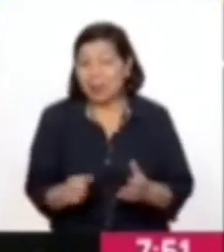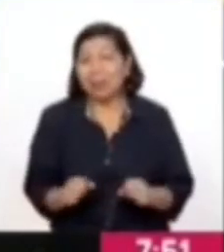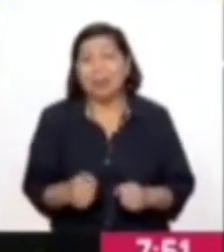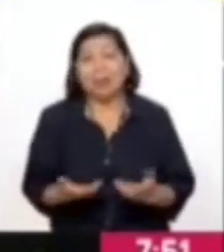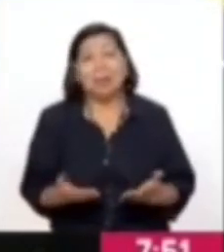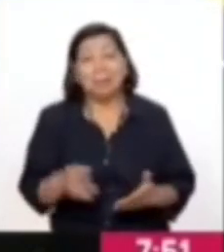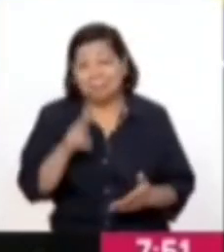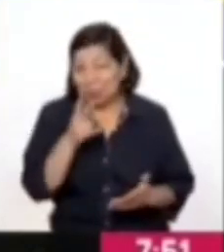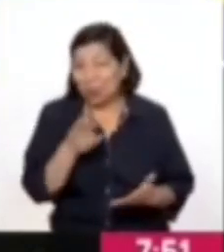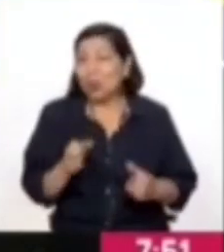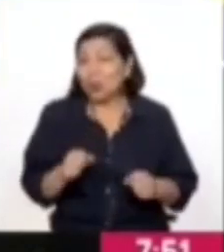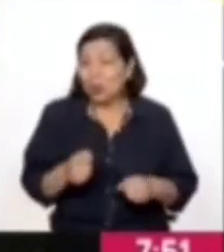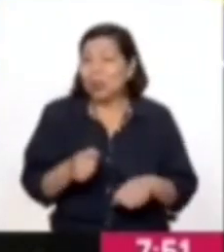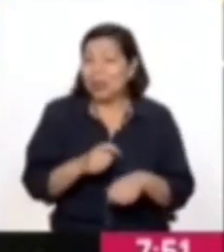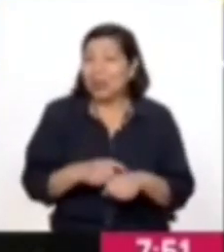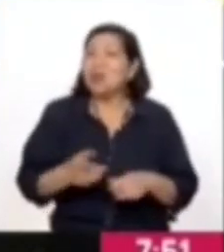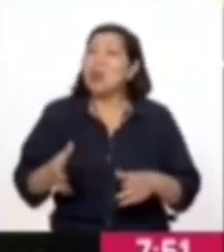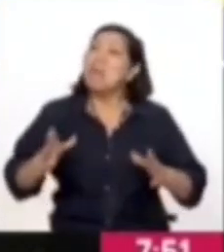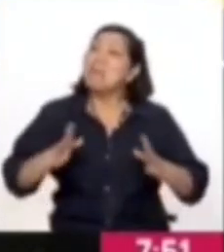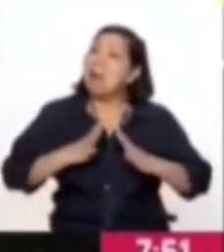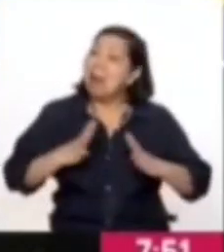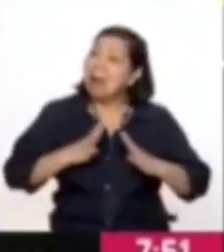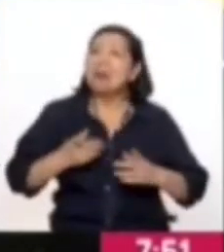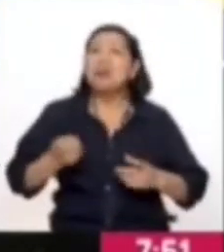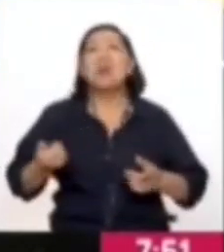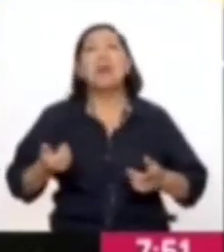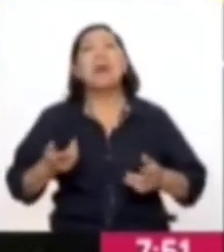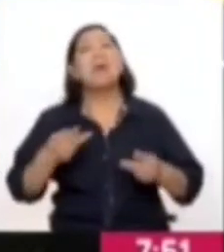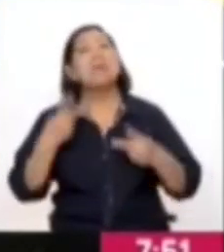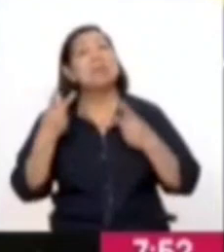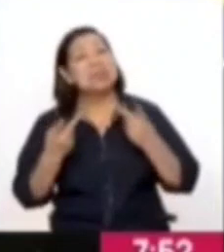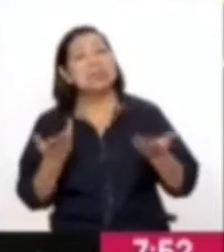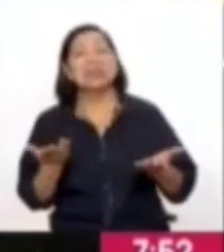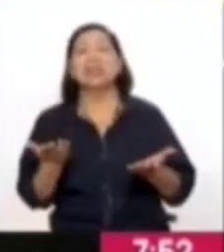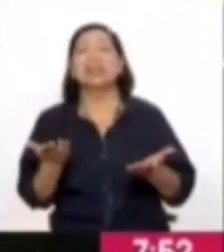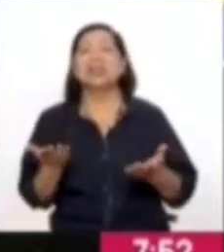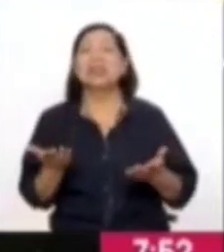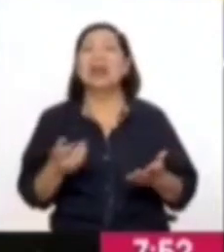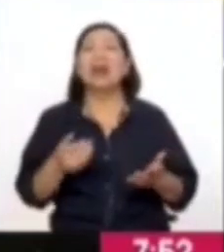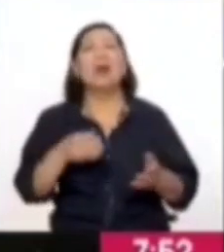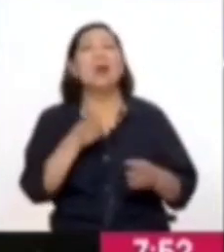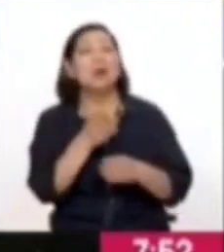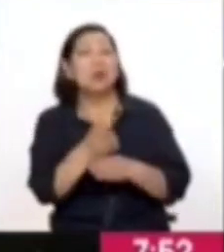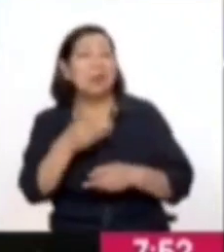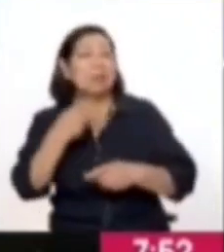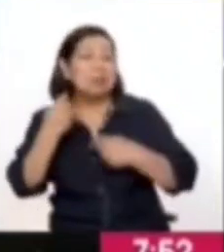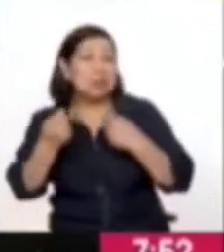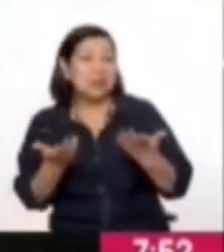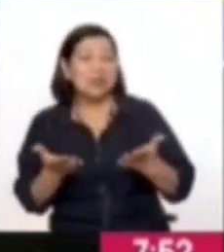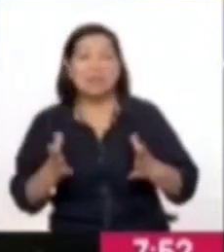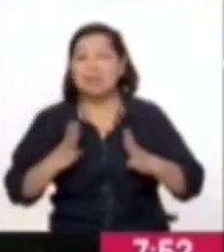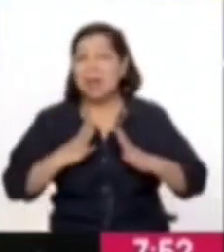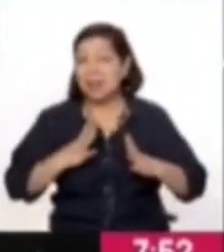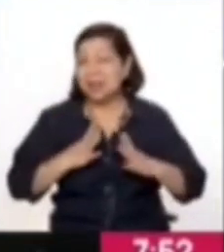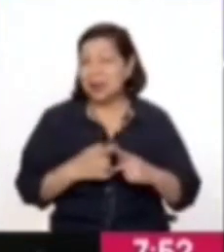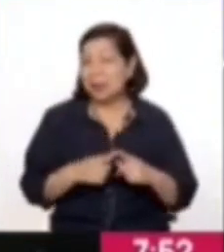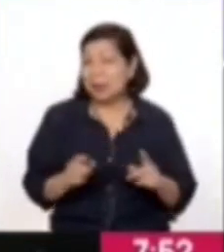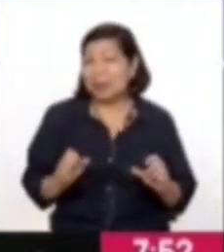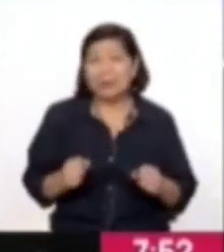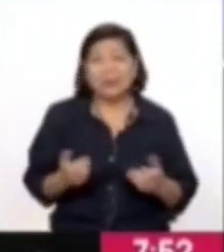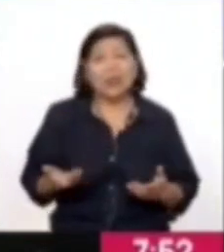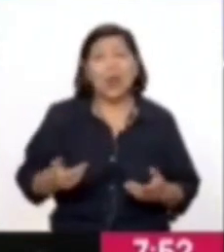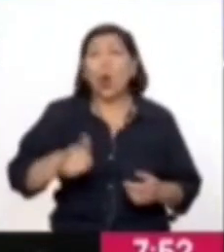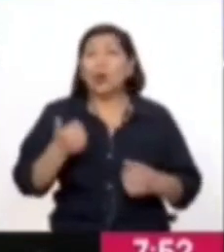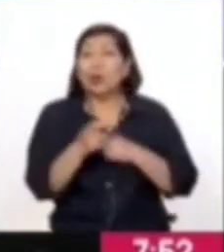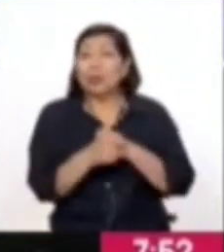Así seas peruano, tú tienes un tiempo de vacaciones, te programas y necesitas cubrir ese tiempo para tus vacaciones. Entonces, y si